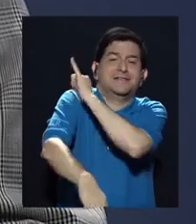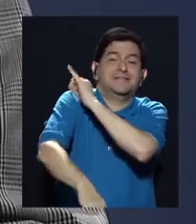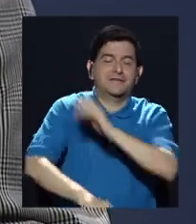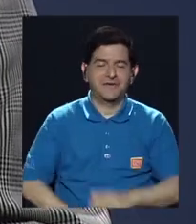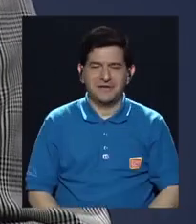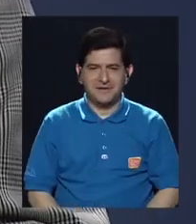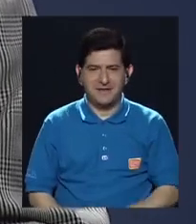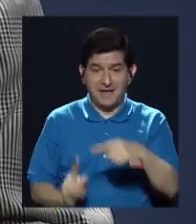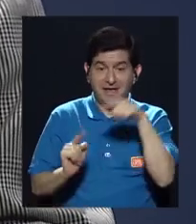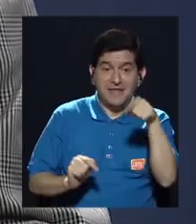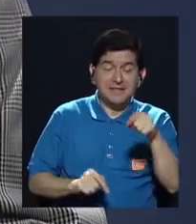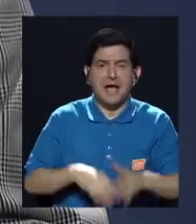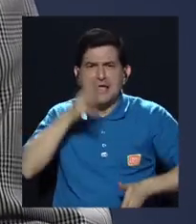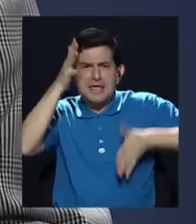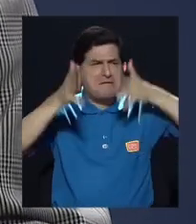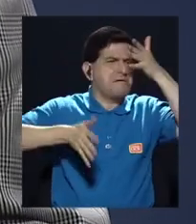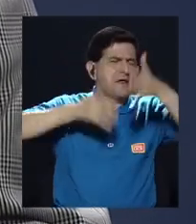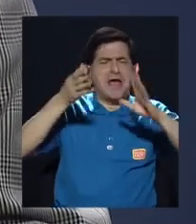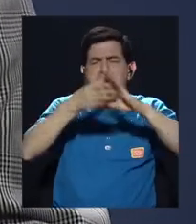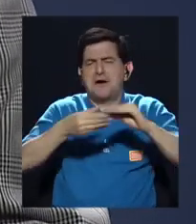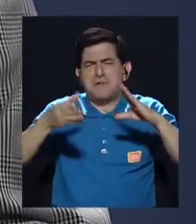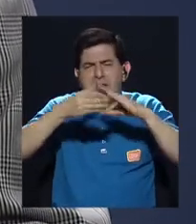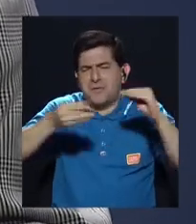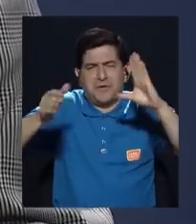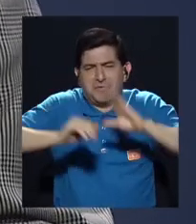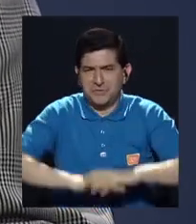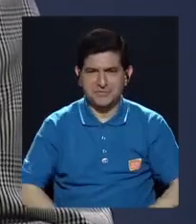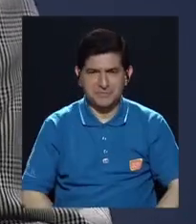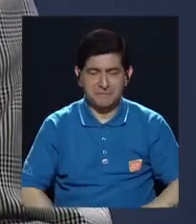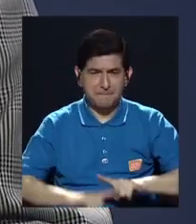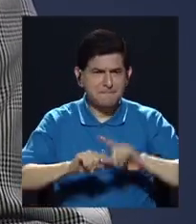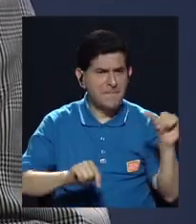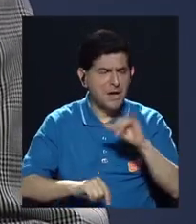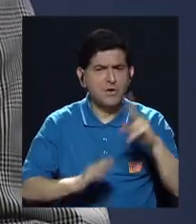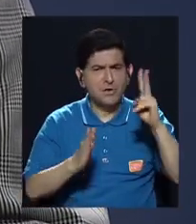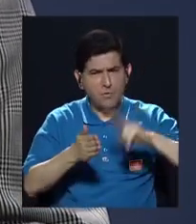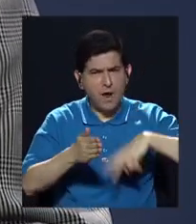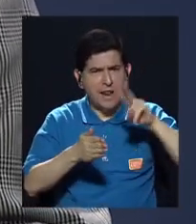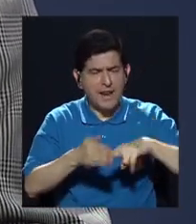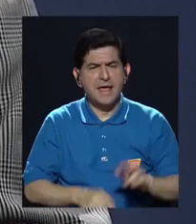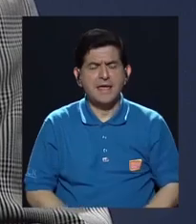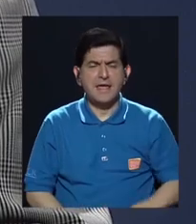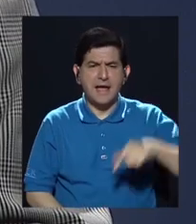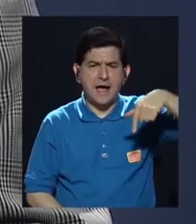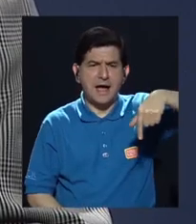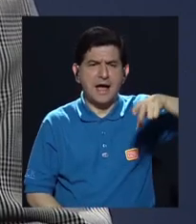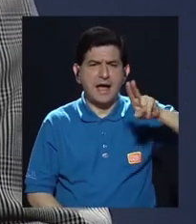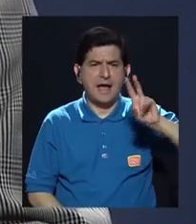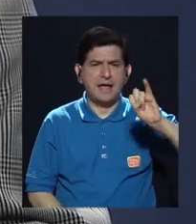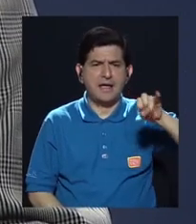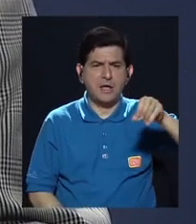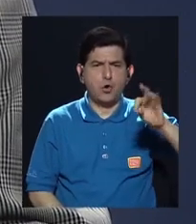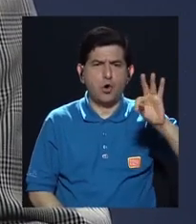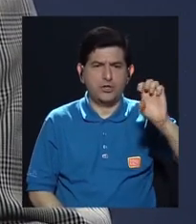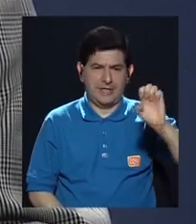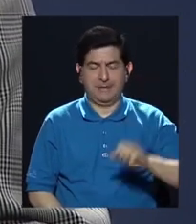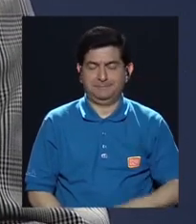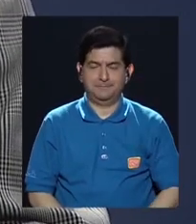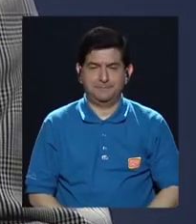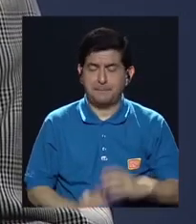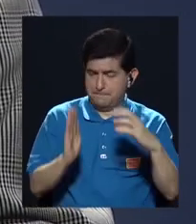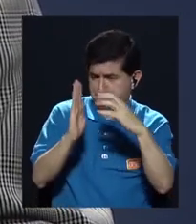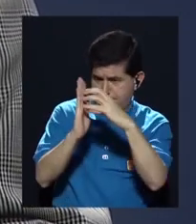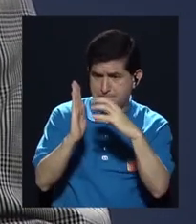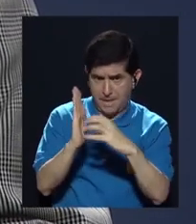Y a partir de ahí nos inventaba cuentos de Periquito. Pero también nos leía el Quijote, párrafos del